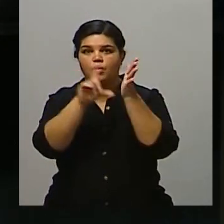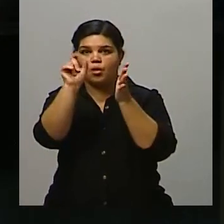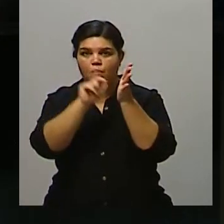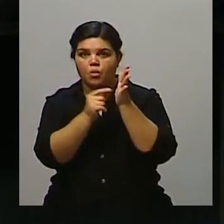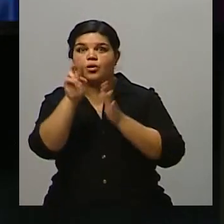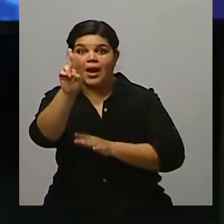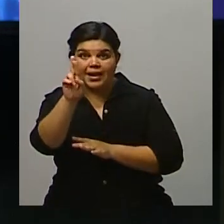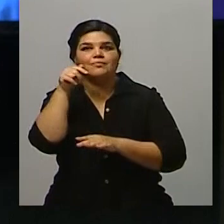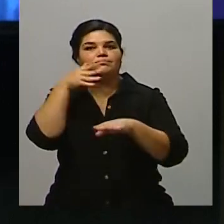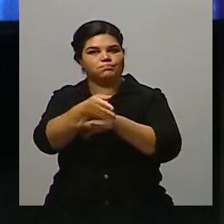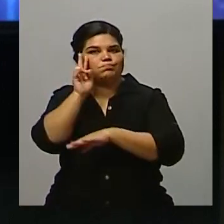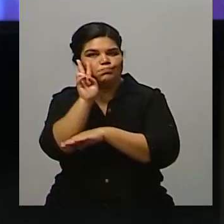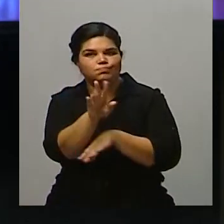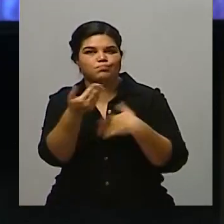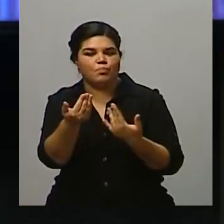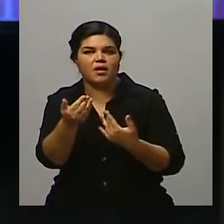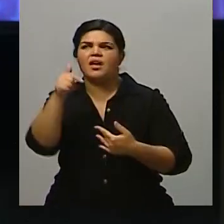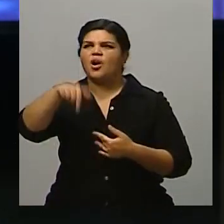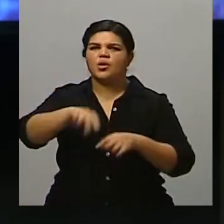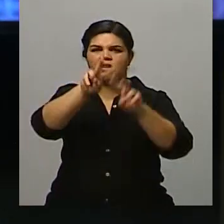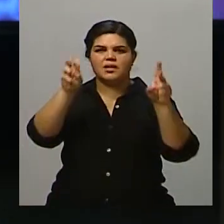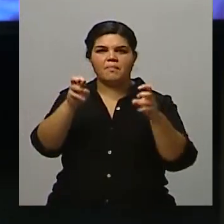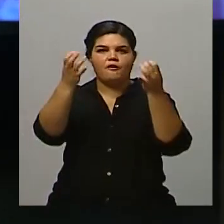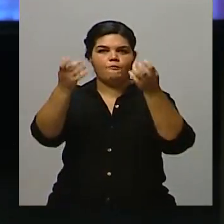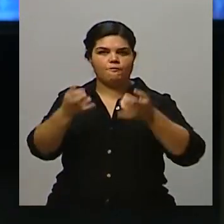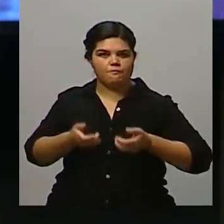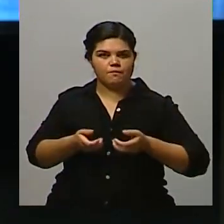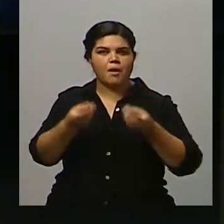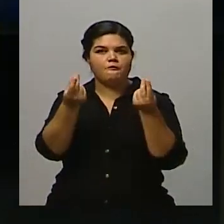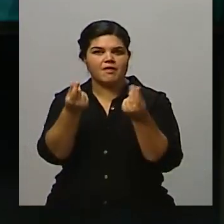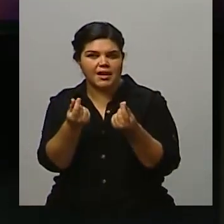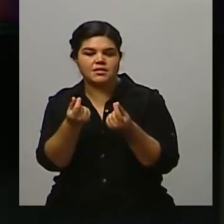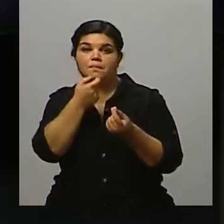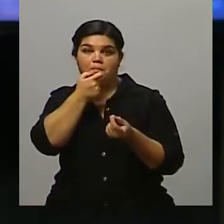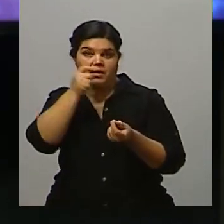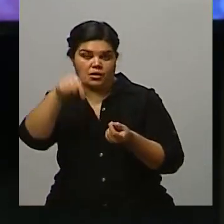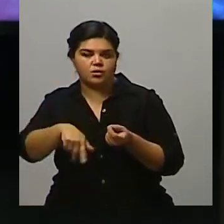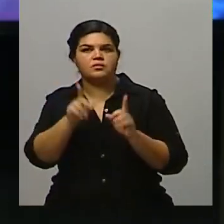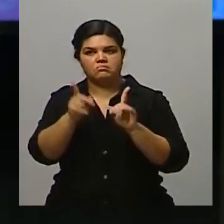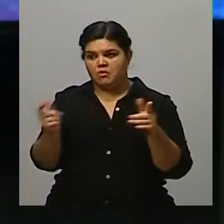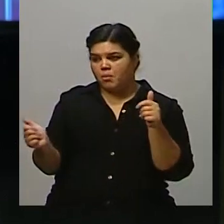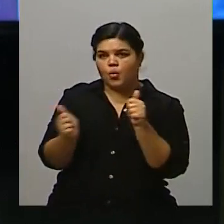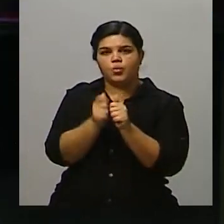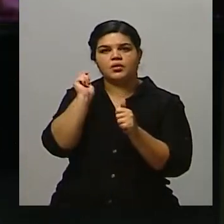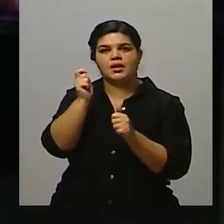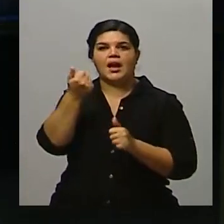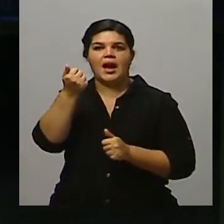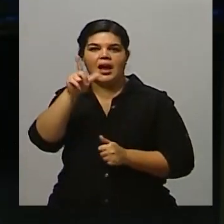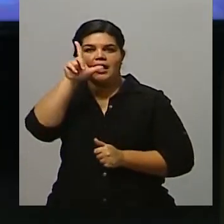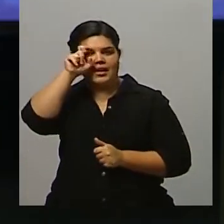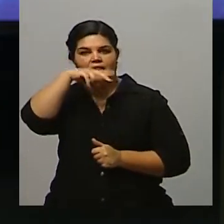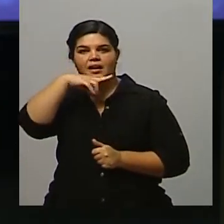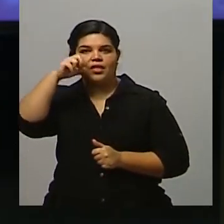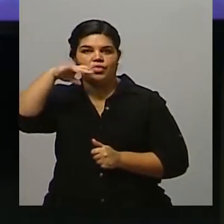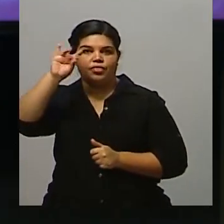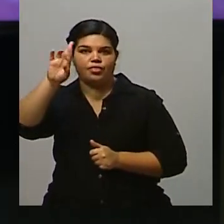www.unidiversidad.com.ar. Hoy vamos a hablar de las finanzas de Mendoza y como también panelista y quien nos acompaña acá en el estudio tenemos a Alejandro Trapé, economista y docente de la